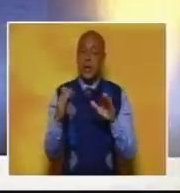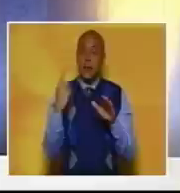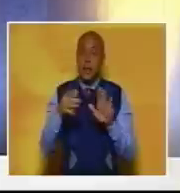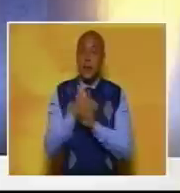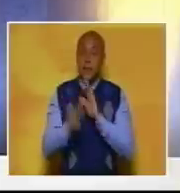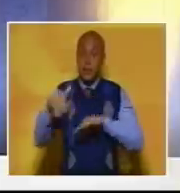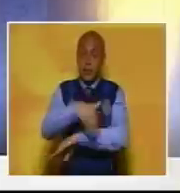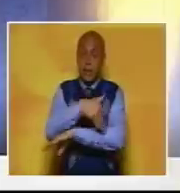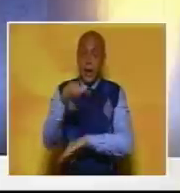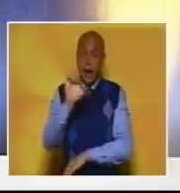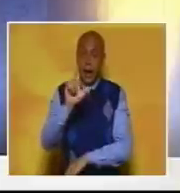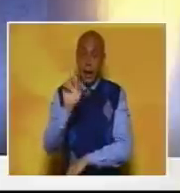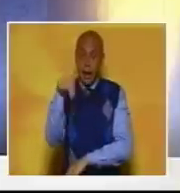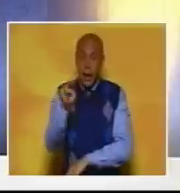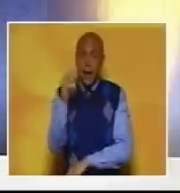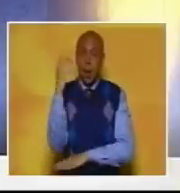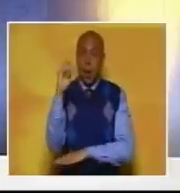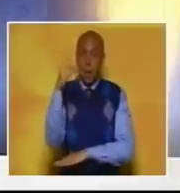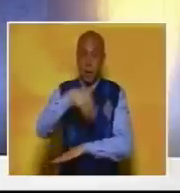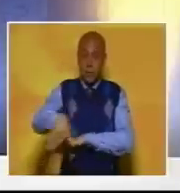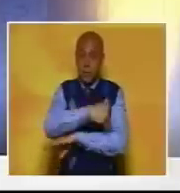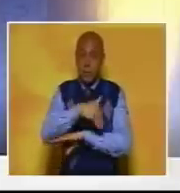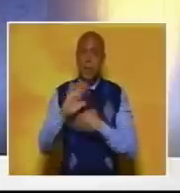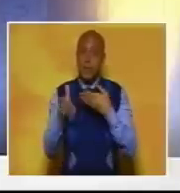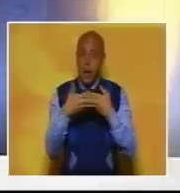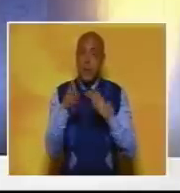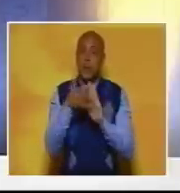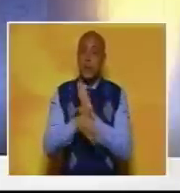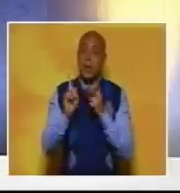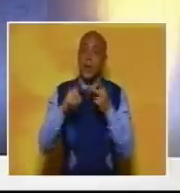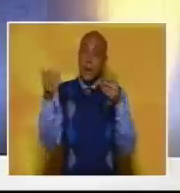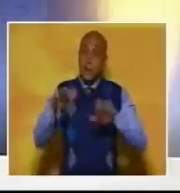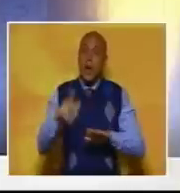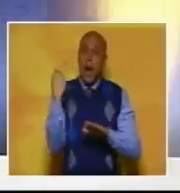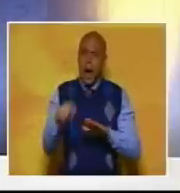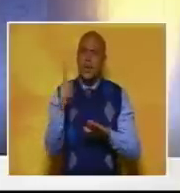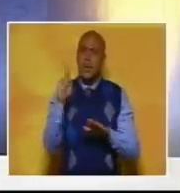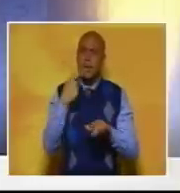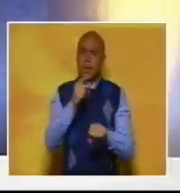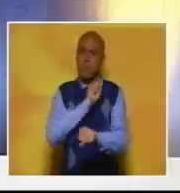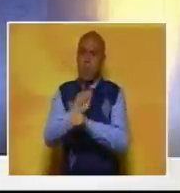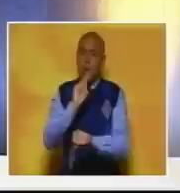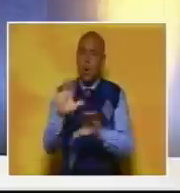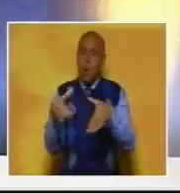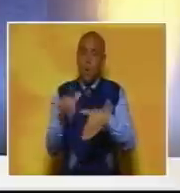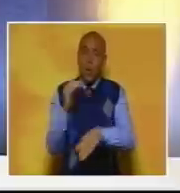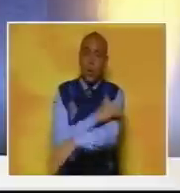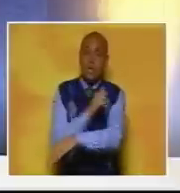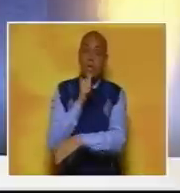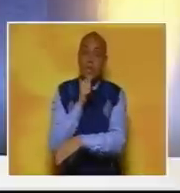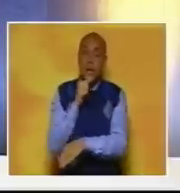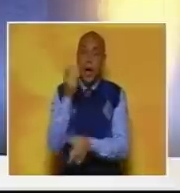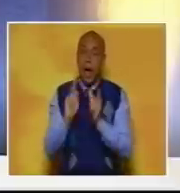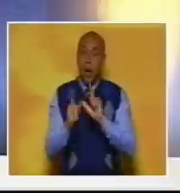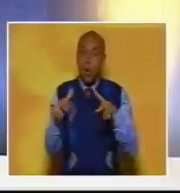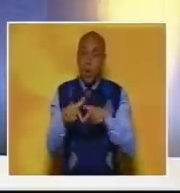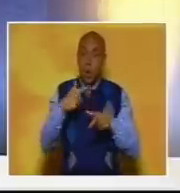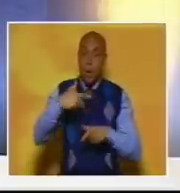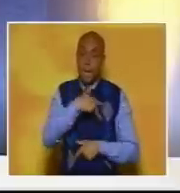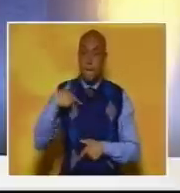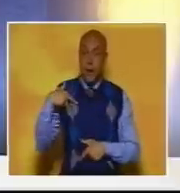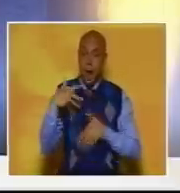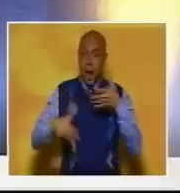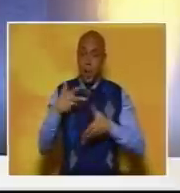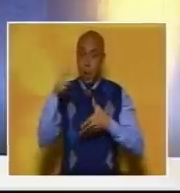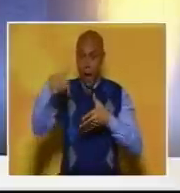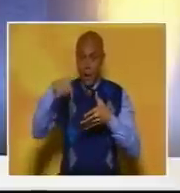armado del Ejército de Liberación Nacional en Colombia. Además, denunció amedrentamiento contra la dirigencia opositora por parte de grupos delincuenciales del